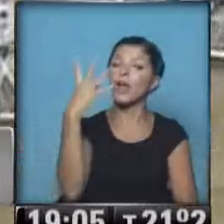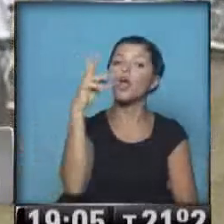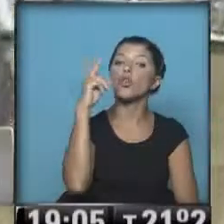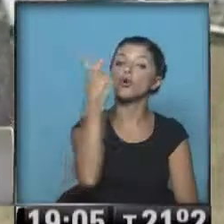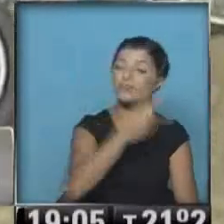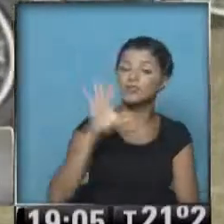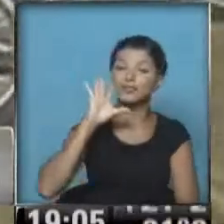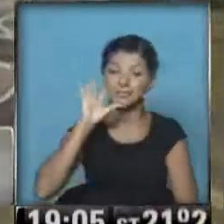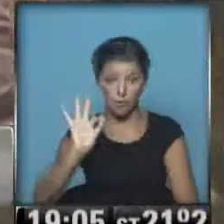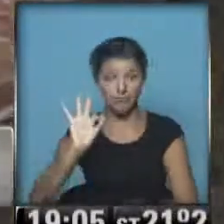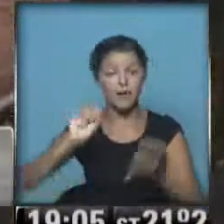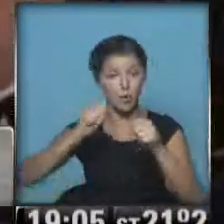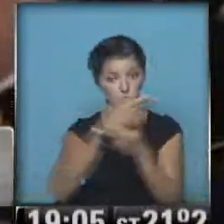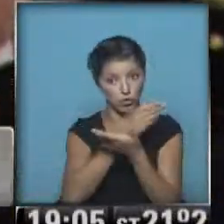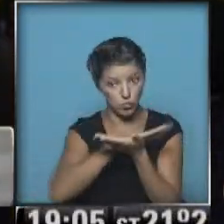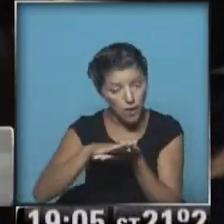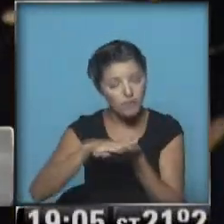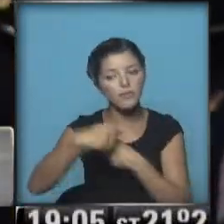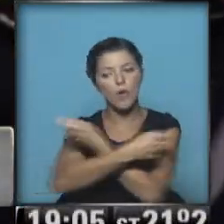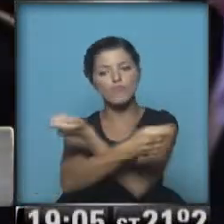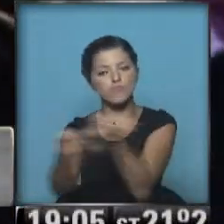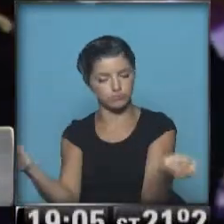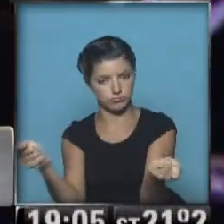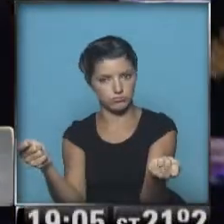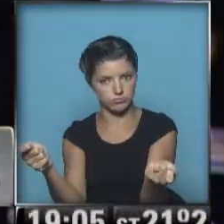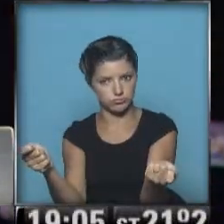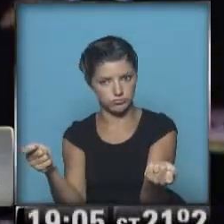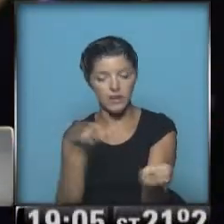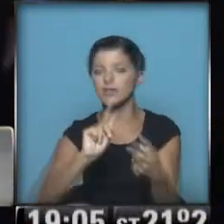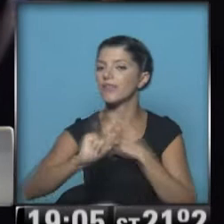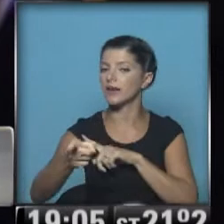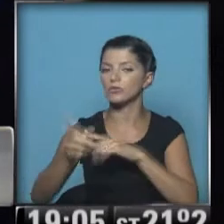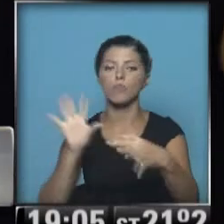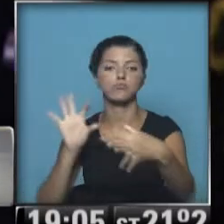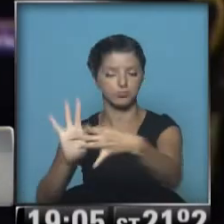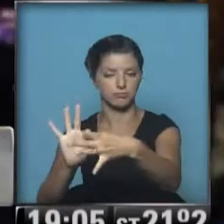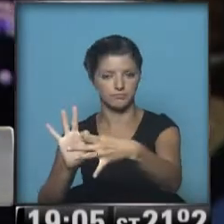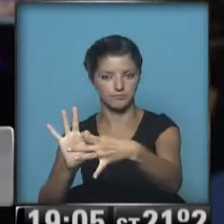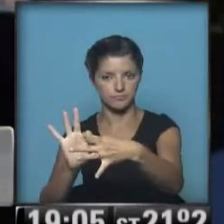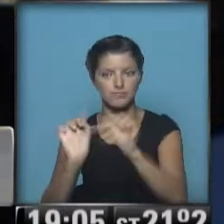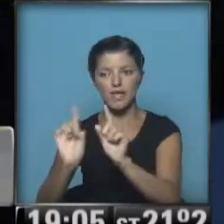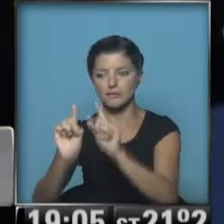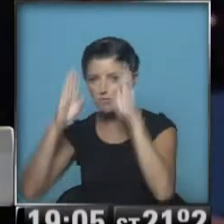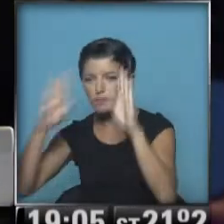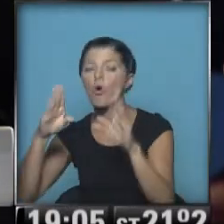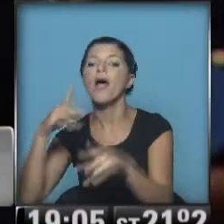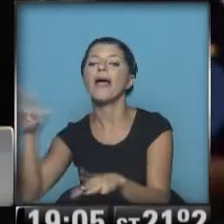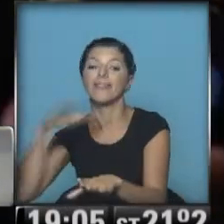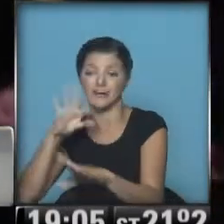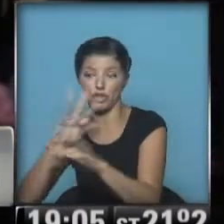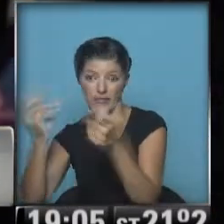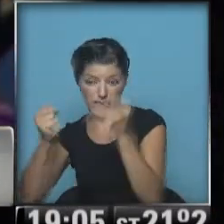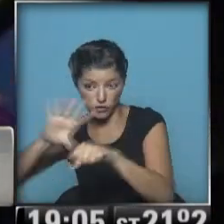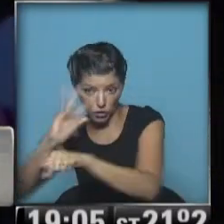250 motos que se van a estar directamente vinculadas a la conjuración de ese tipo de delitos. Así que cómo no vamos a